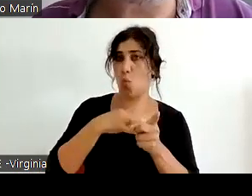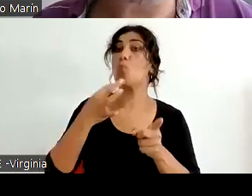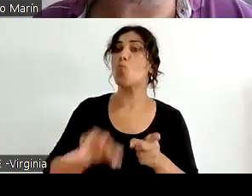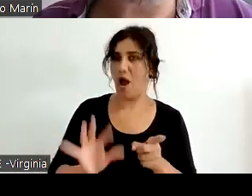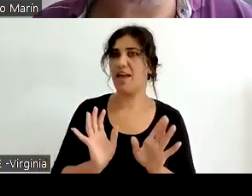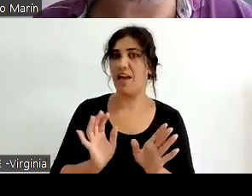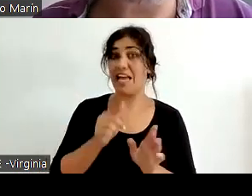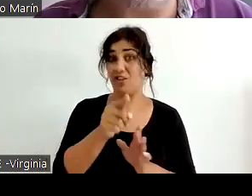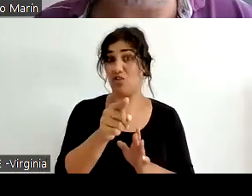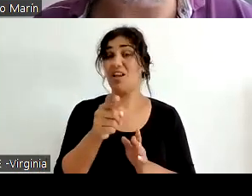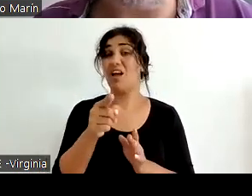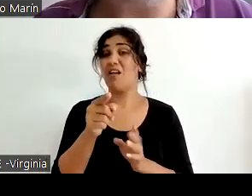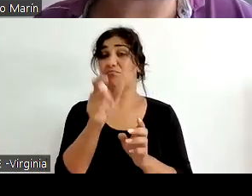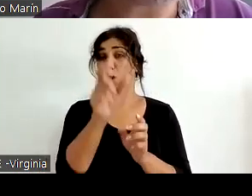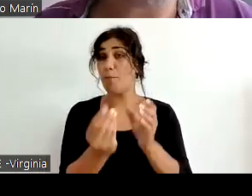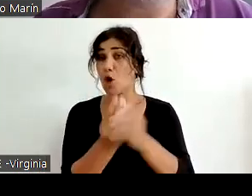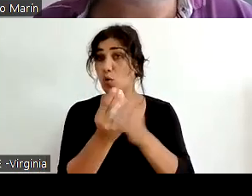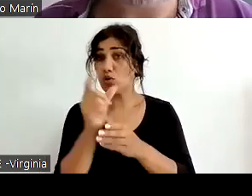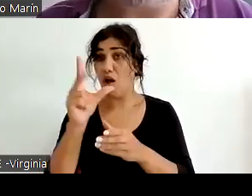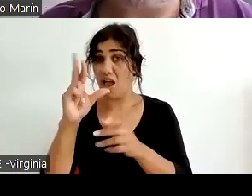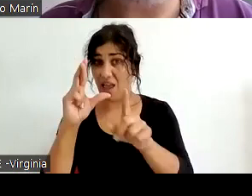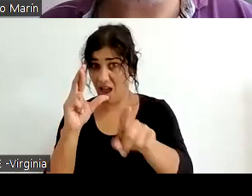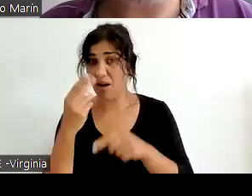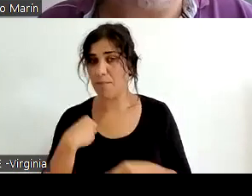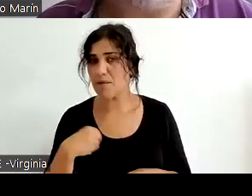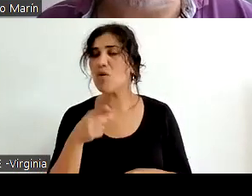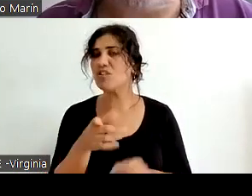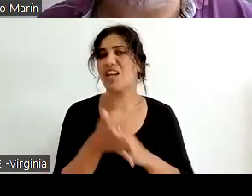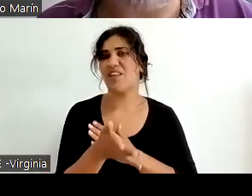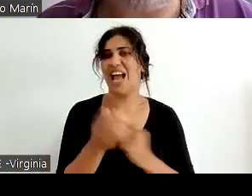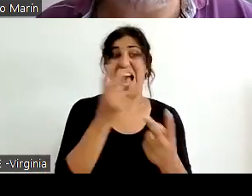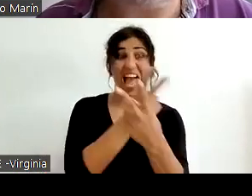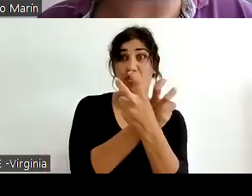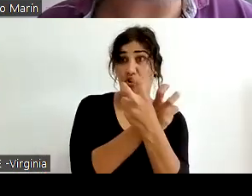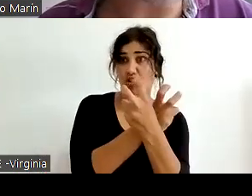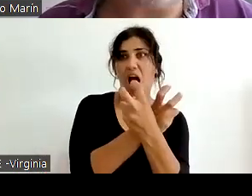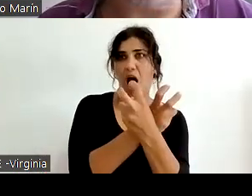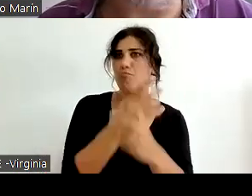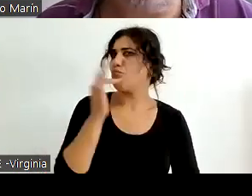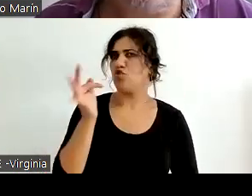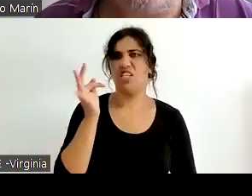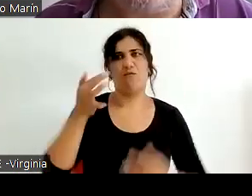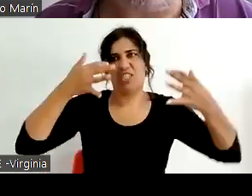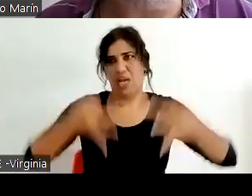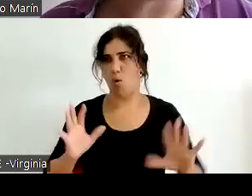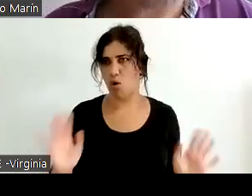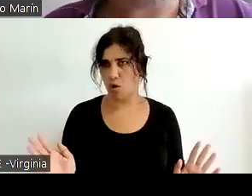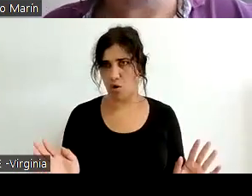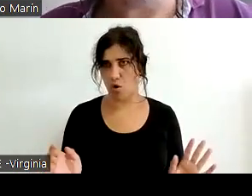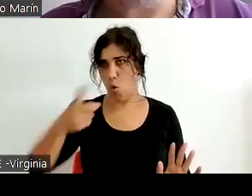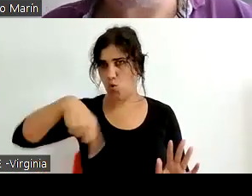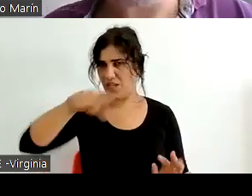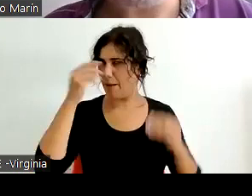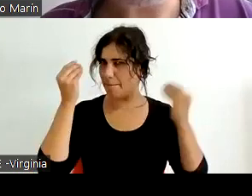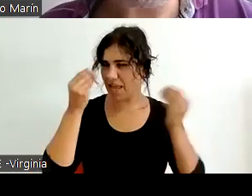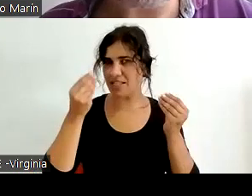en gente con una artrosis importante, sea un elemento muy a tener en cuenta. Pensad que, por ejemplo, hay muchos